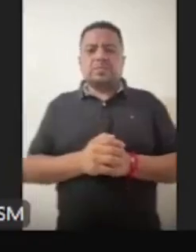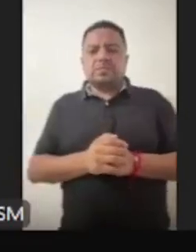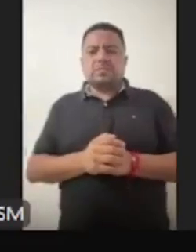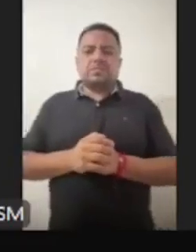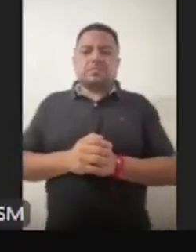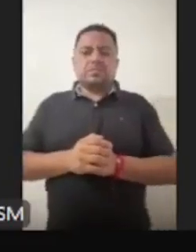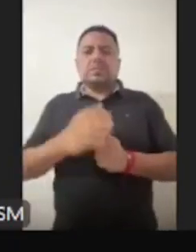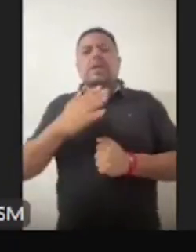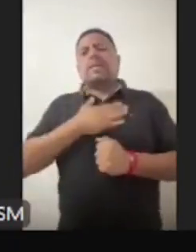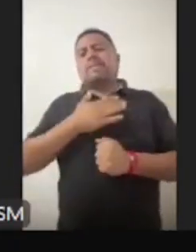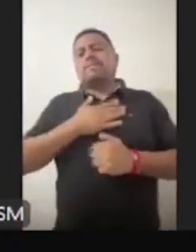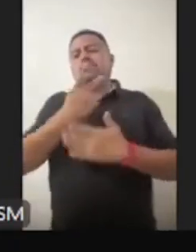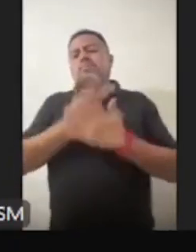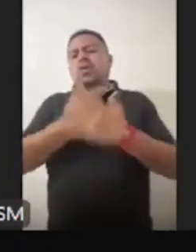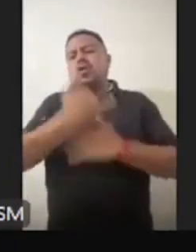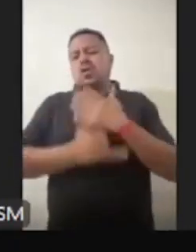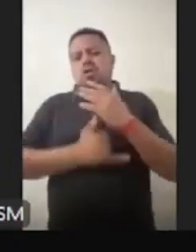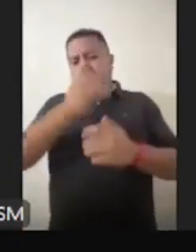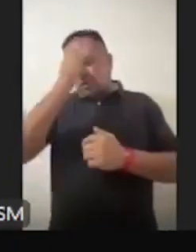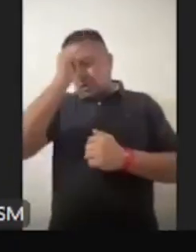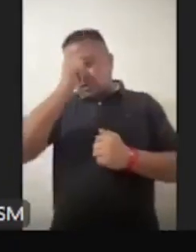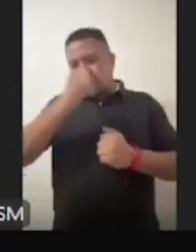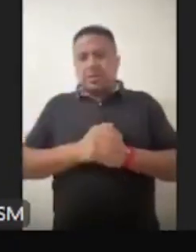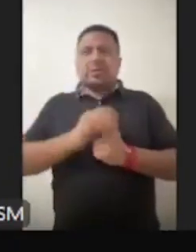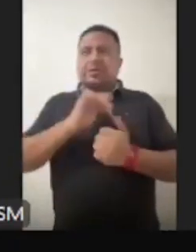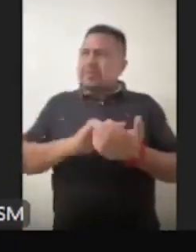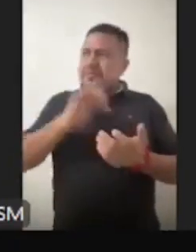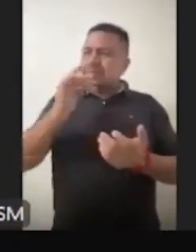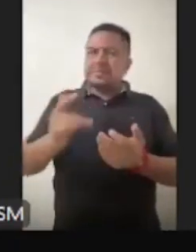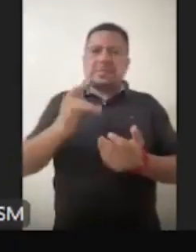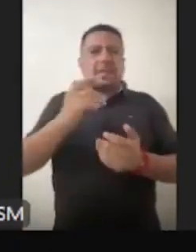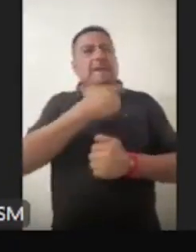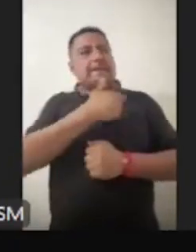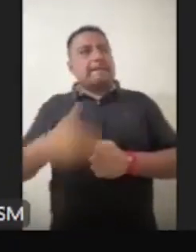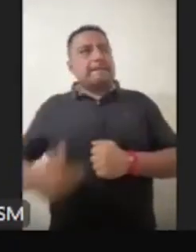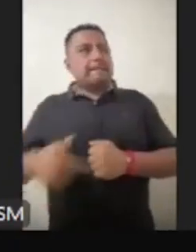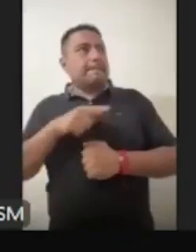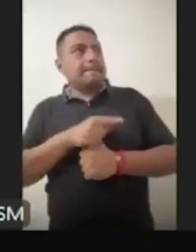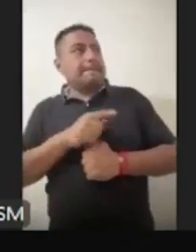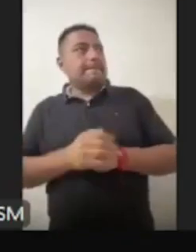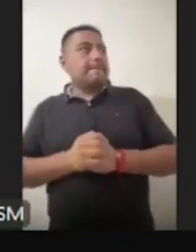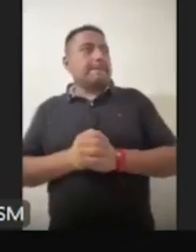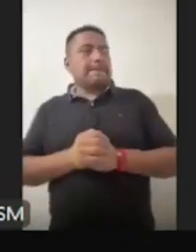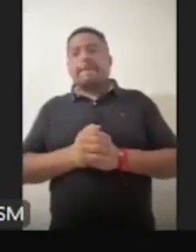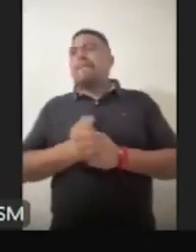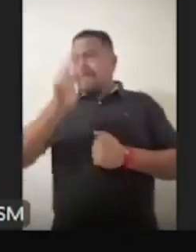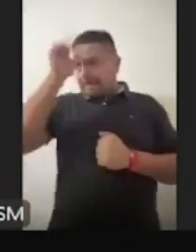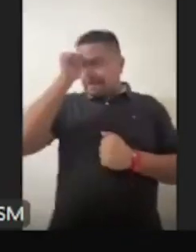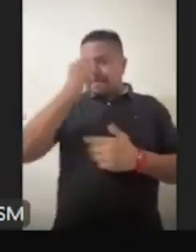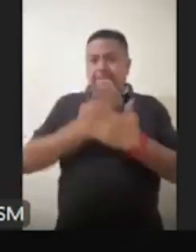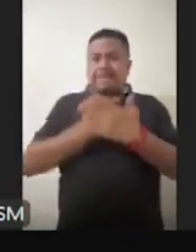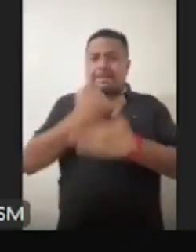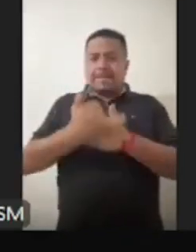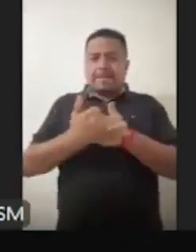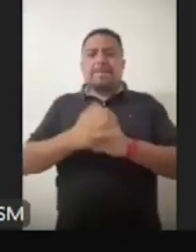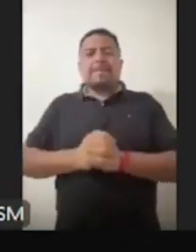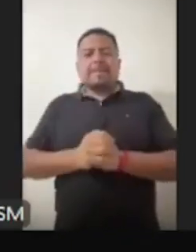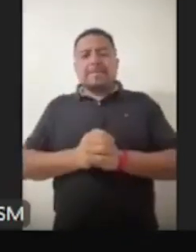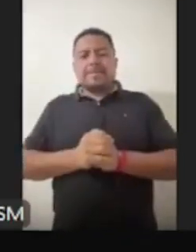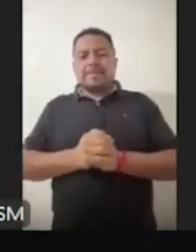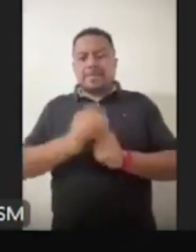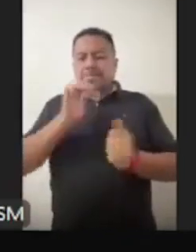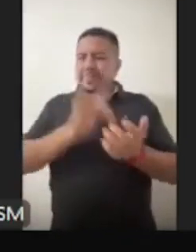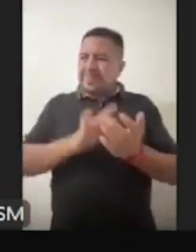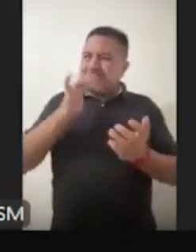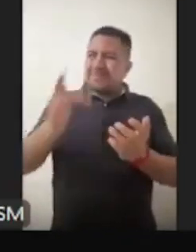Es mi proyecto. Gracias, magistrada. Magistrada Evelyn Rodríguez Chinol. A favor del proyecto. Gracias,